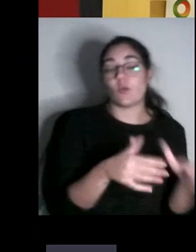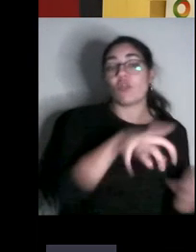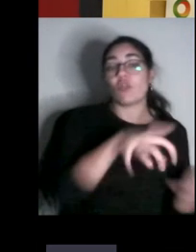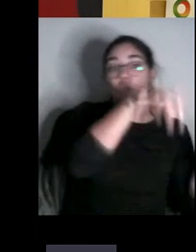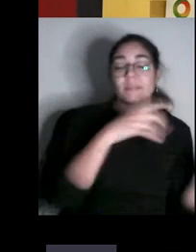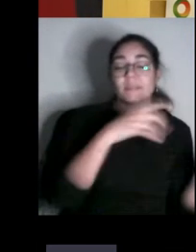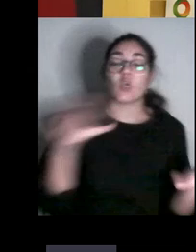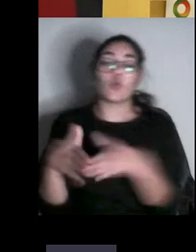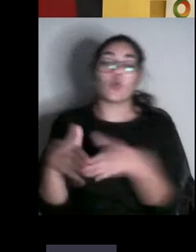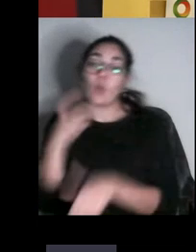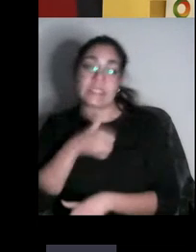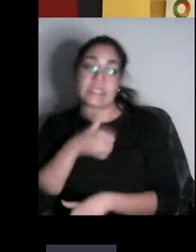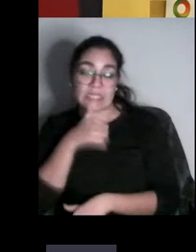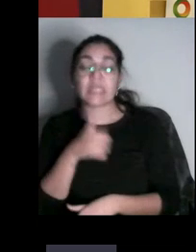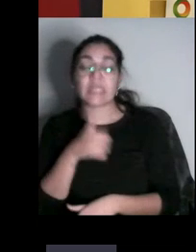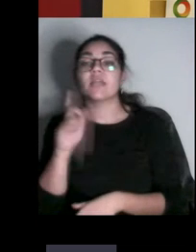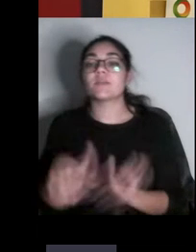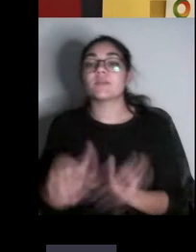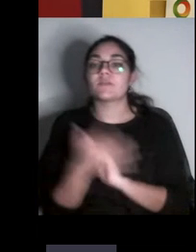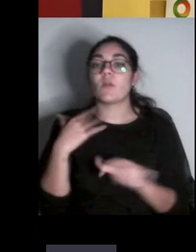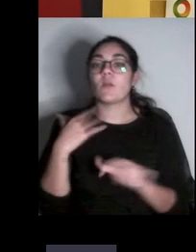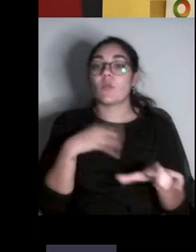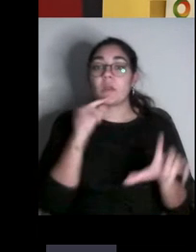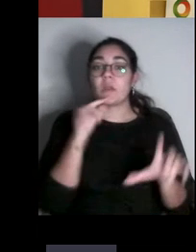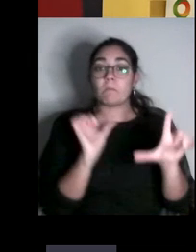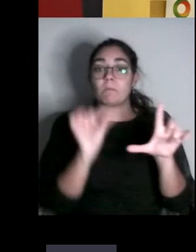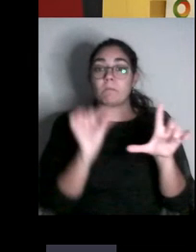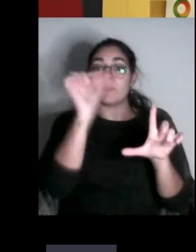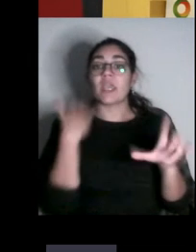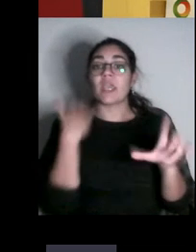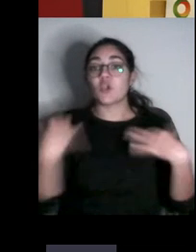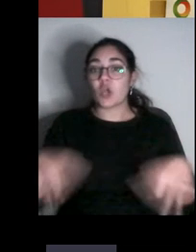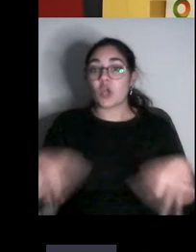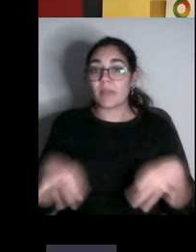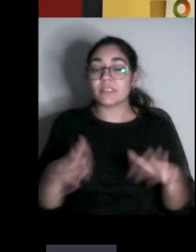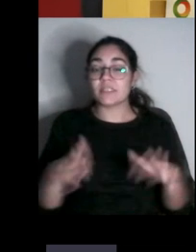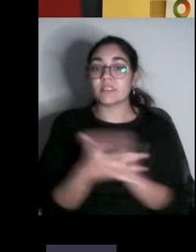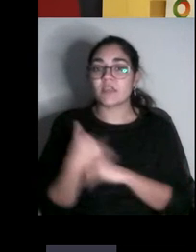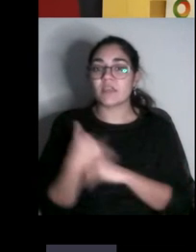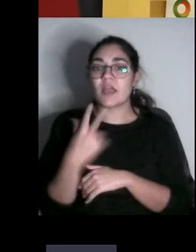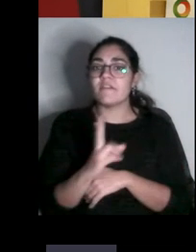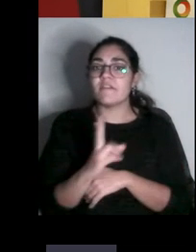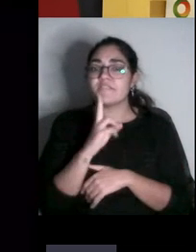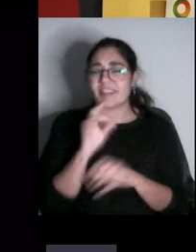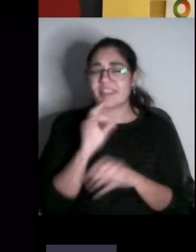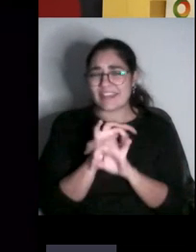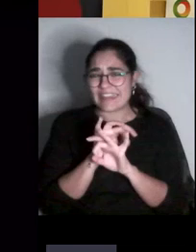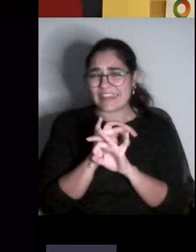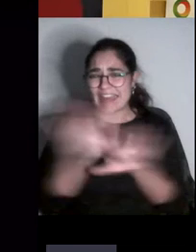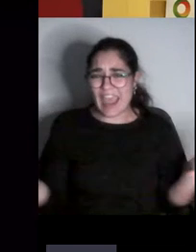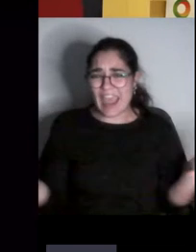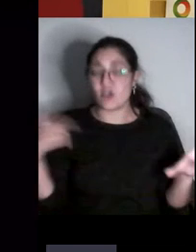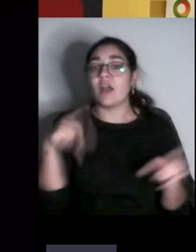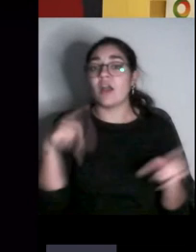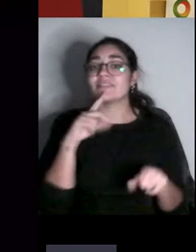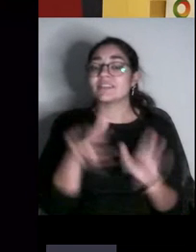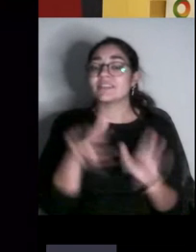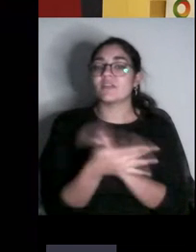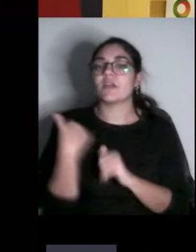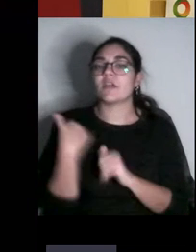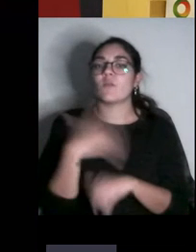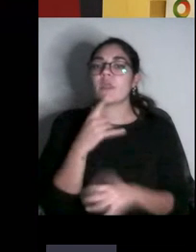las casillas normales que tenemos en verde clarito que serían preguntas individuales donde el alumno gana o pierde 100 puntos